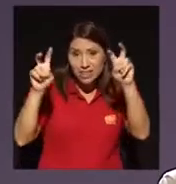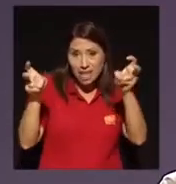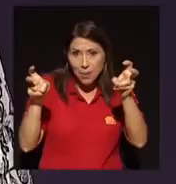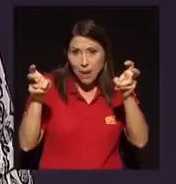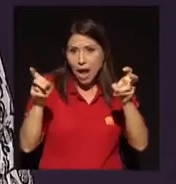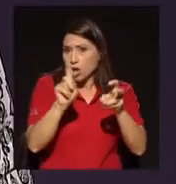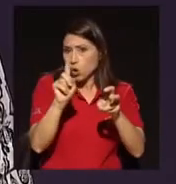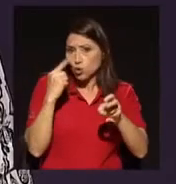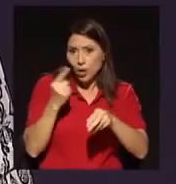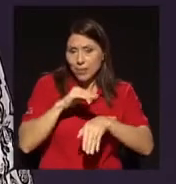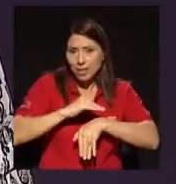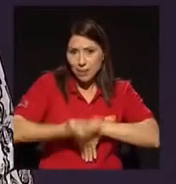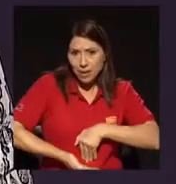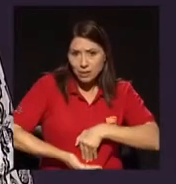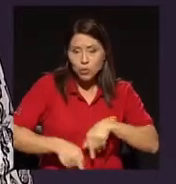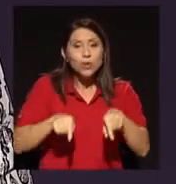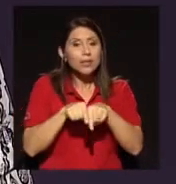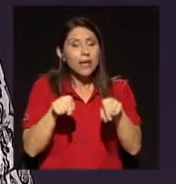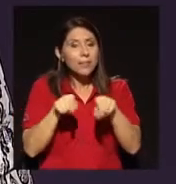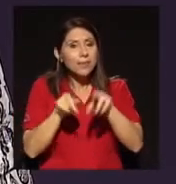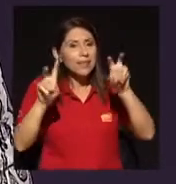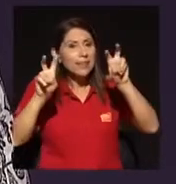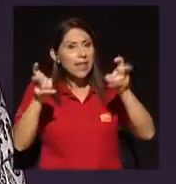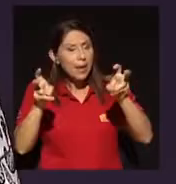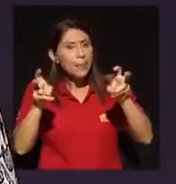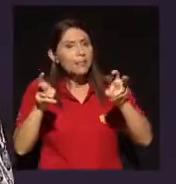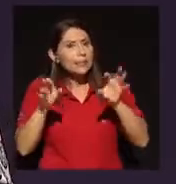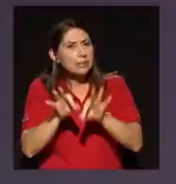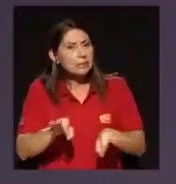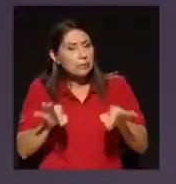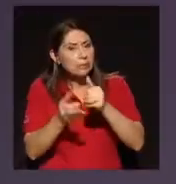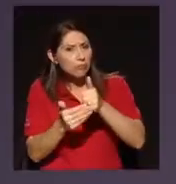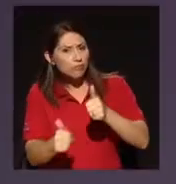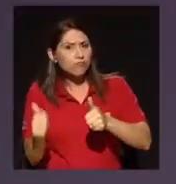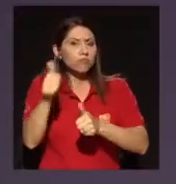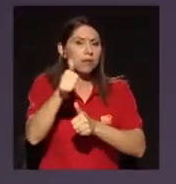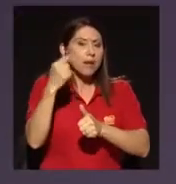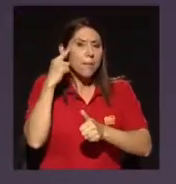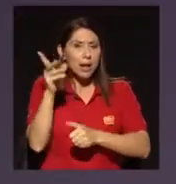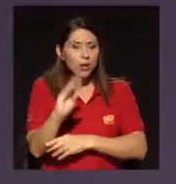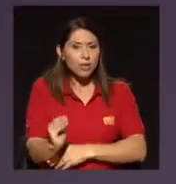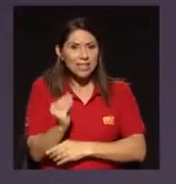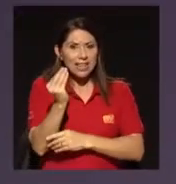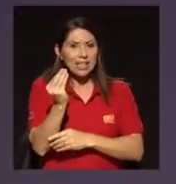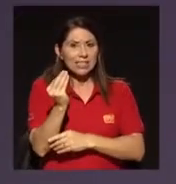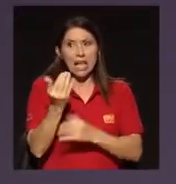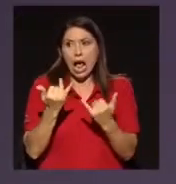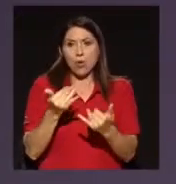sino los temas que son prioritarios para las personas adolescentes, lo que les está afectando, el tema